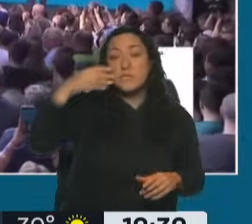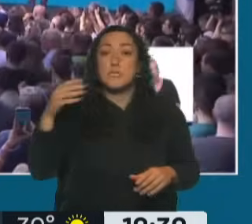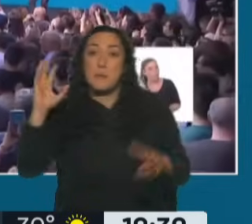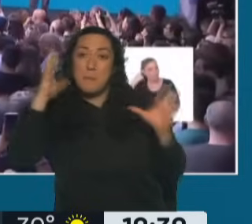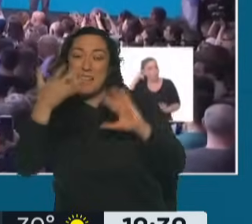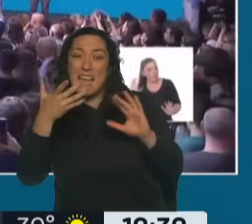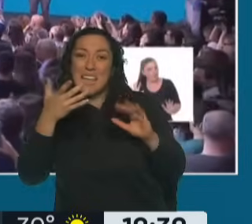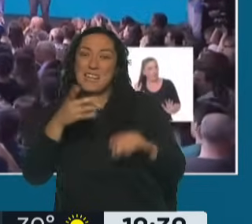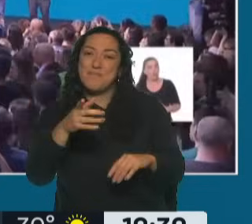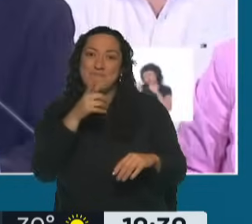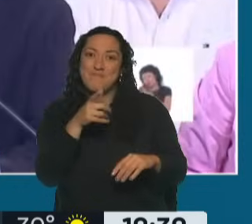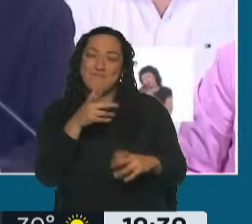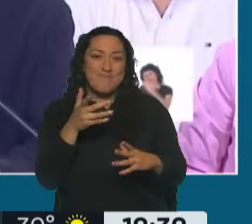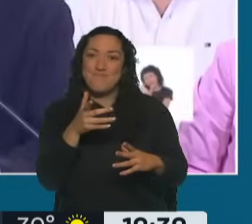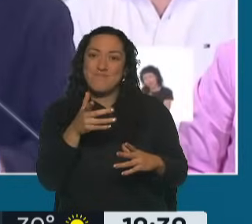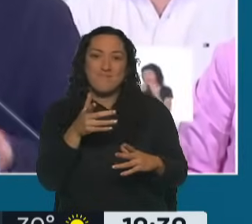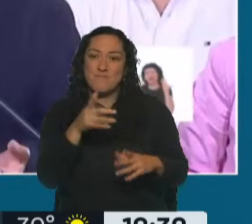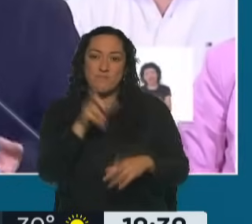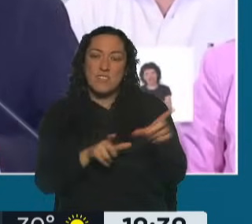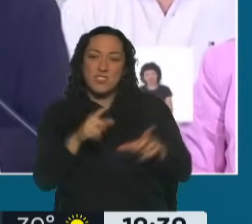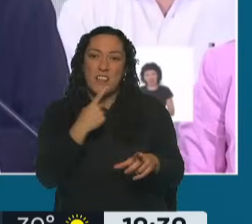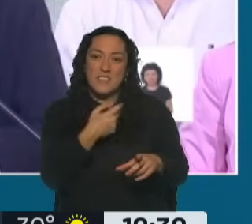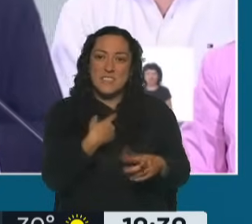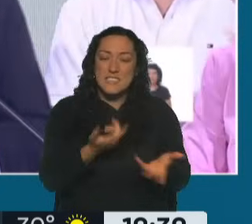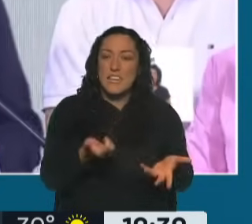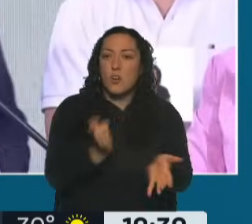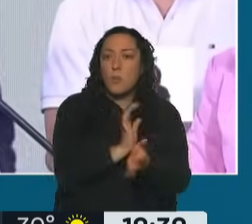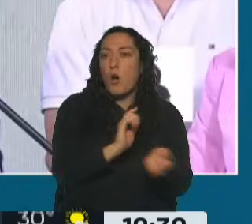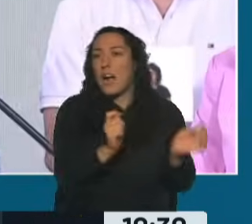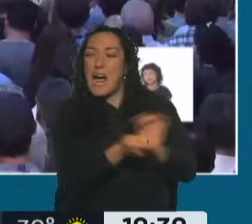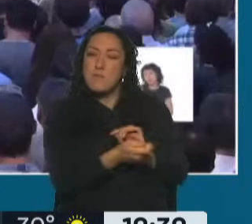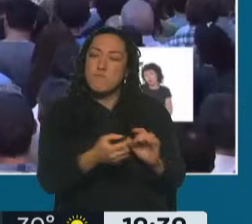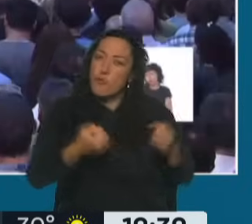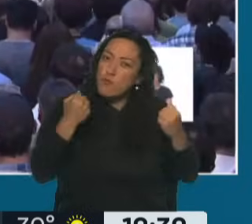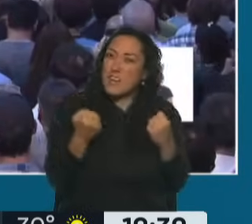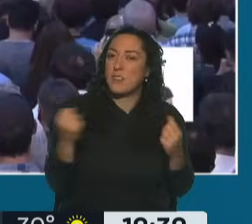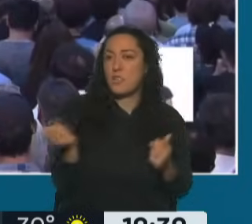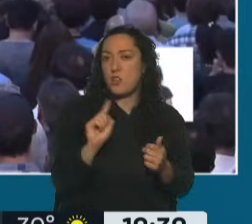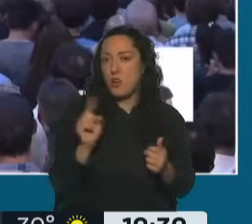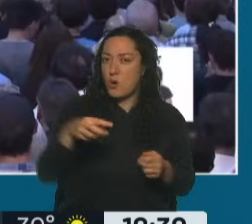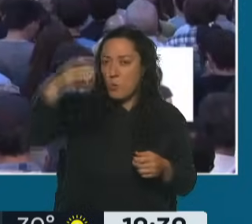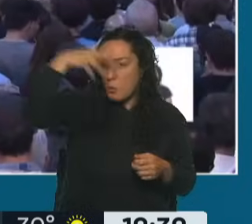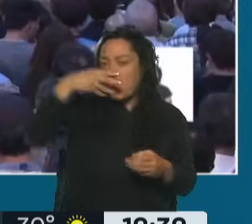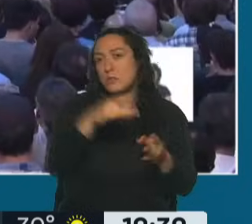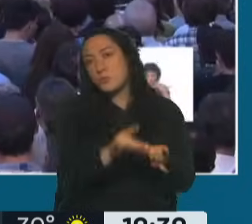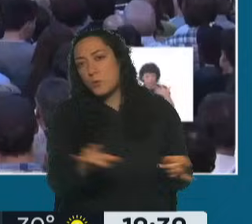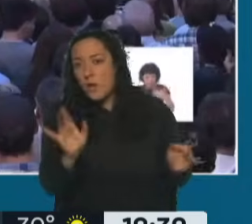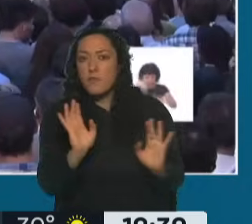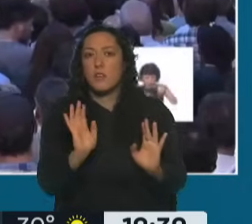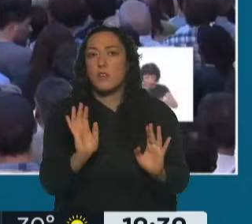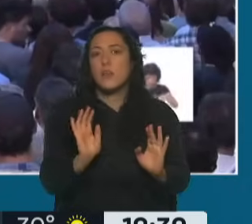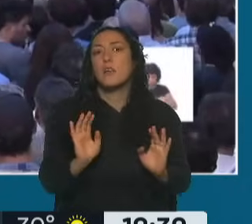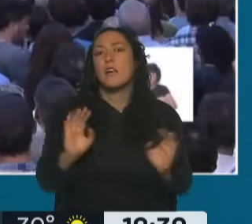fue visualizada por el electorado como un cambio tan contundente que era lo que el electorado